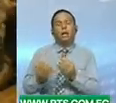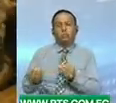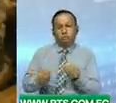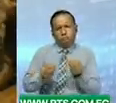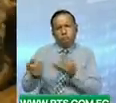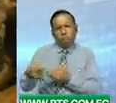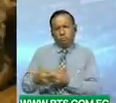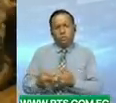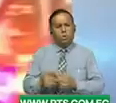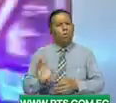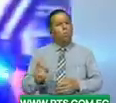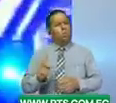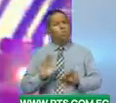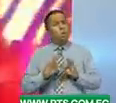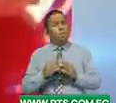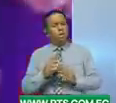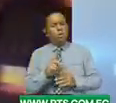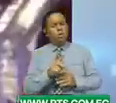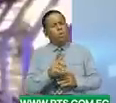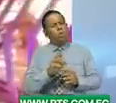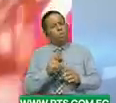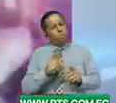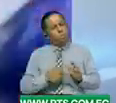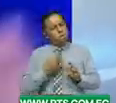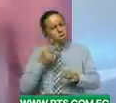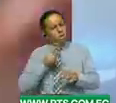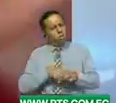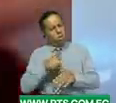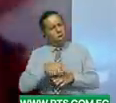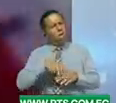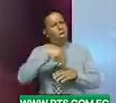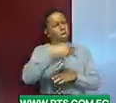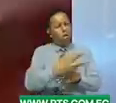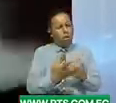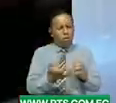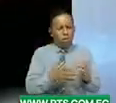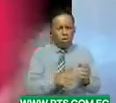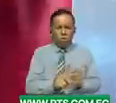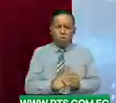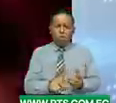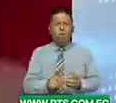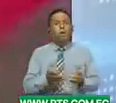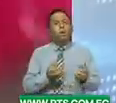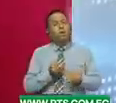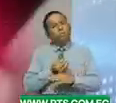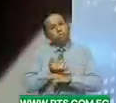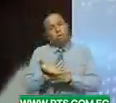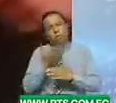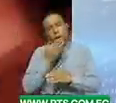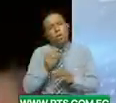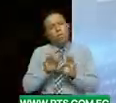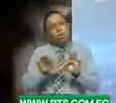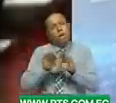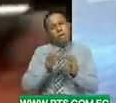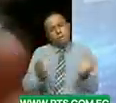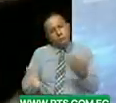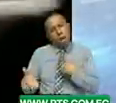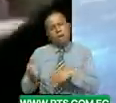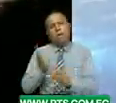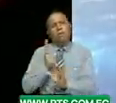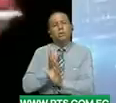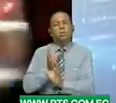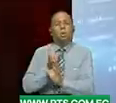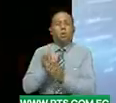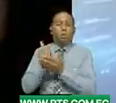que intenta matarse y se les recomendó que sea sometido a tratamientos psicológicos, con una historia que tuvo un final feliz, con